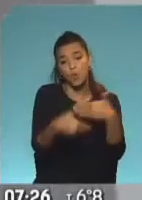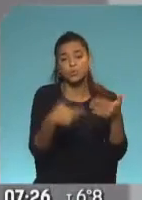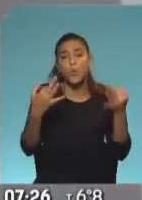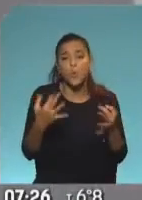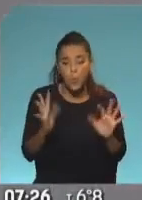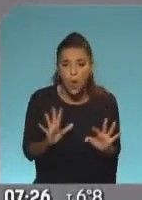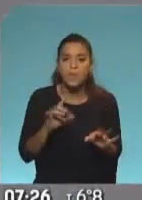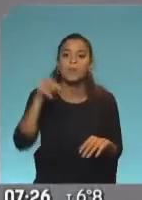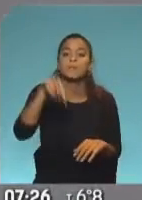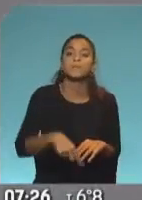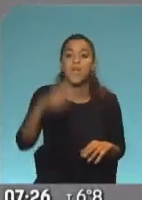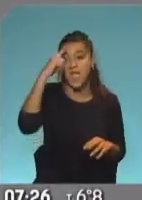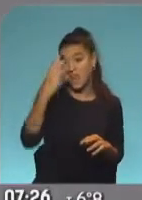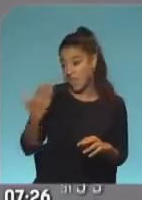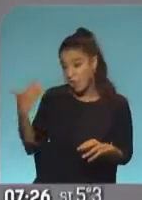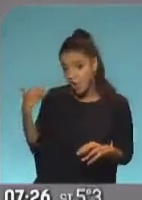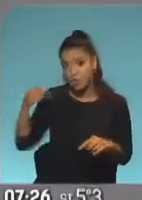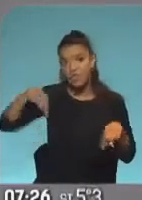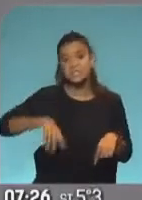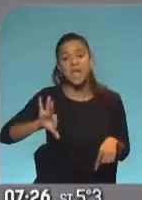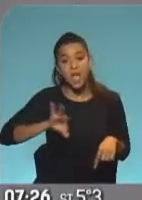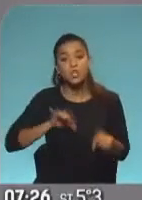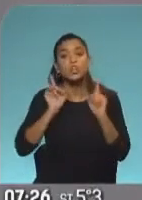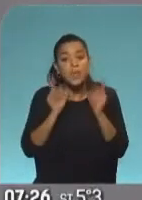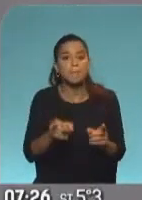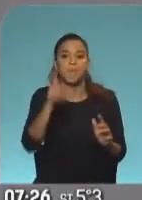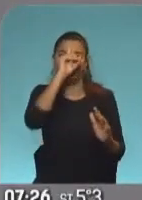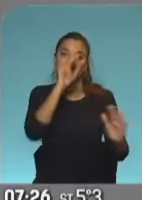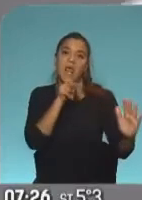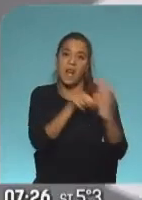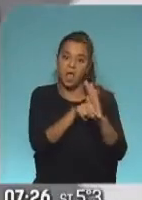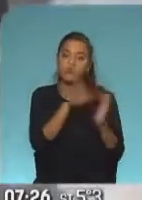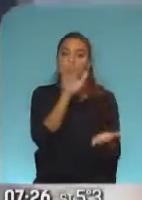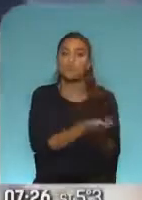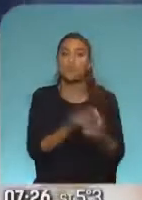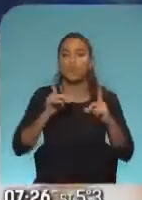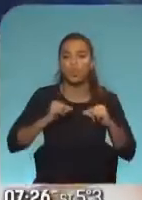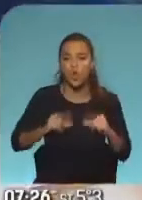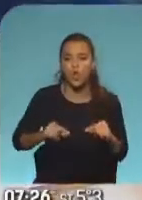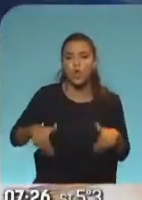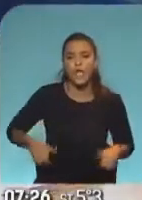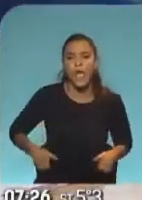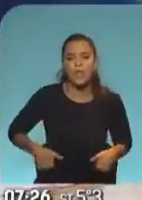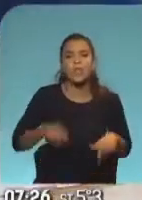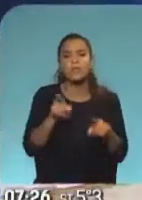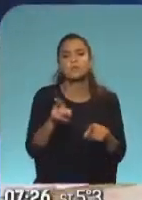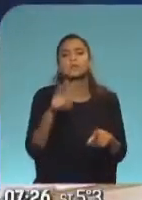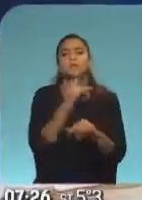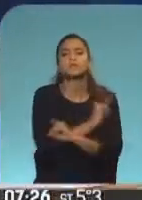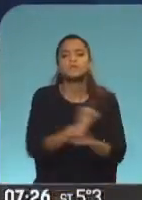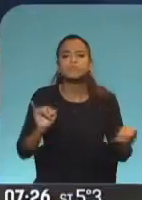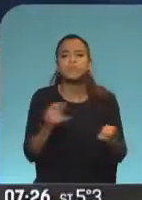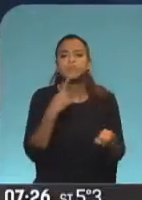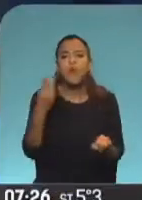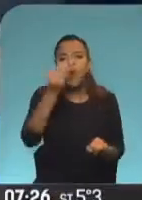buena, ¿eh? Exactamente, en enero justamente de este año también había sido internado. Correcto. A raíz de dolores en su cadera. Allí el comunicado oficial